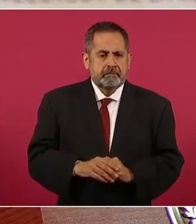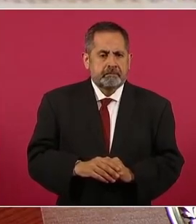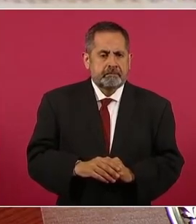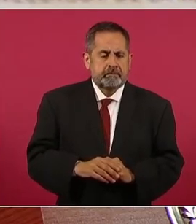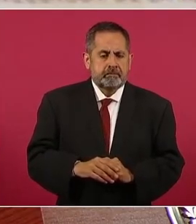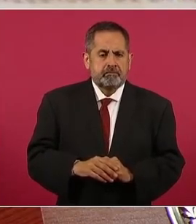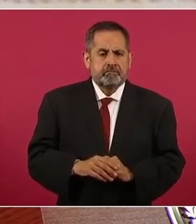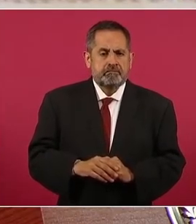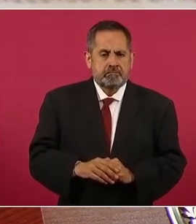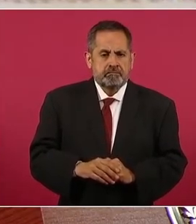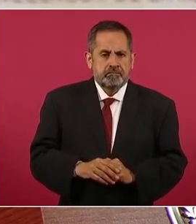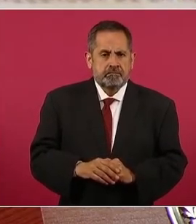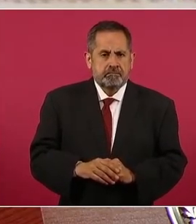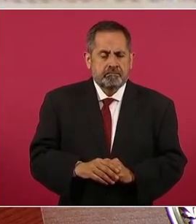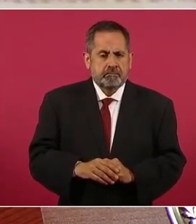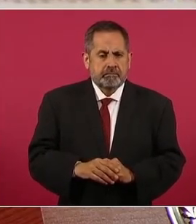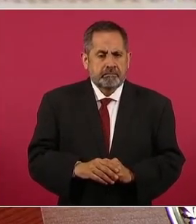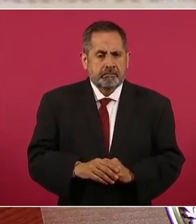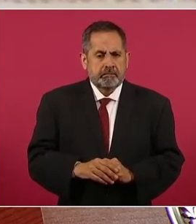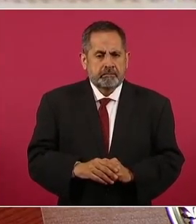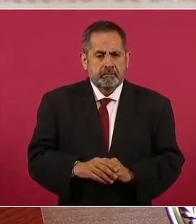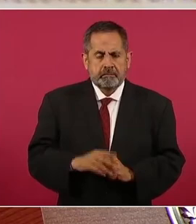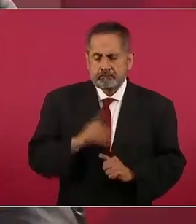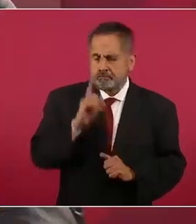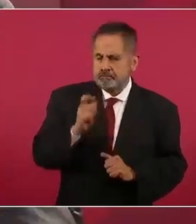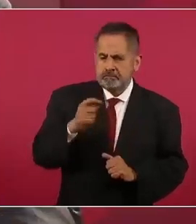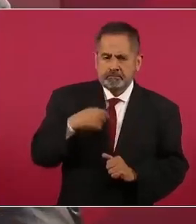lo tengo que